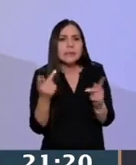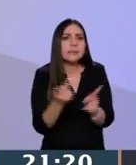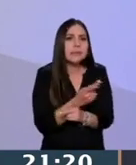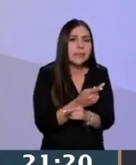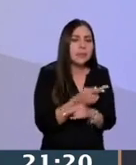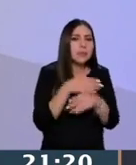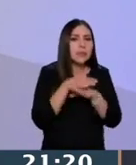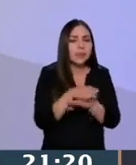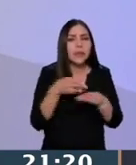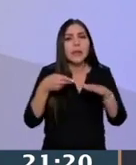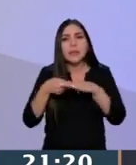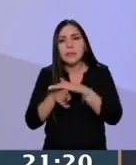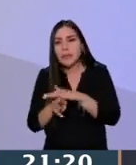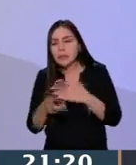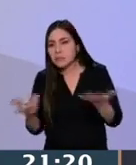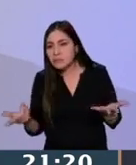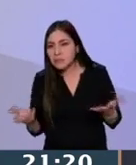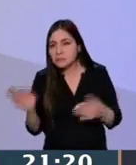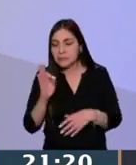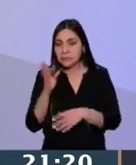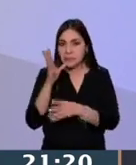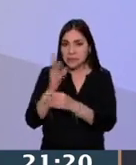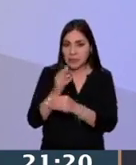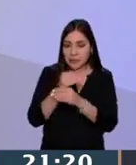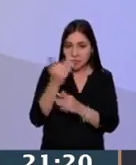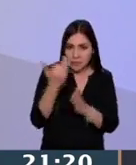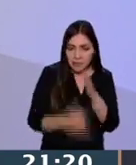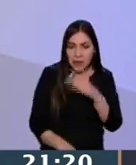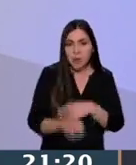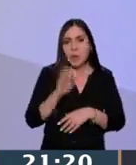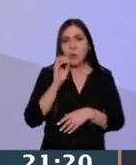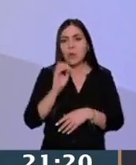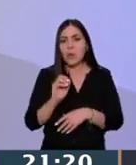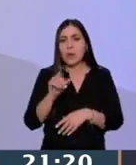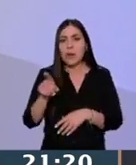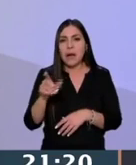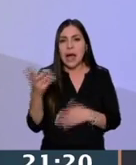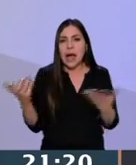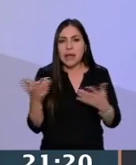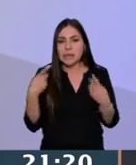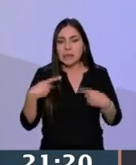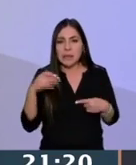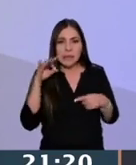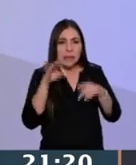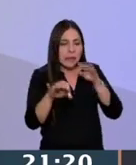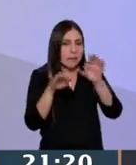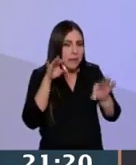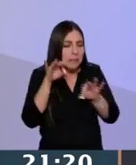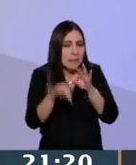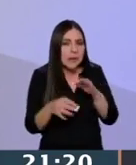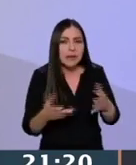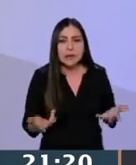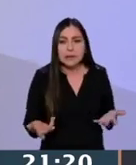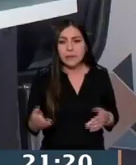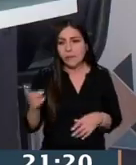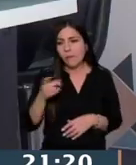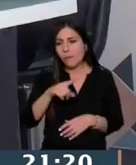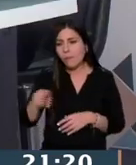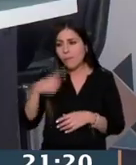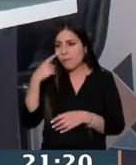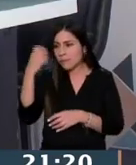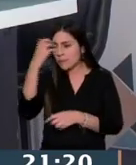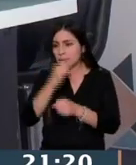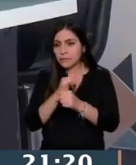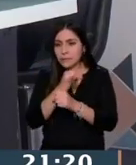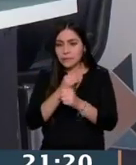metro? ¿Se trata de un tema de mantenimiento? ¿Se trata de un tema provocado? ¿No? Hay investigaciones sobre el sabotaje, sobre un posible sabotaje que no